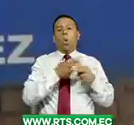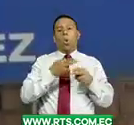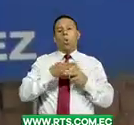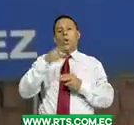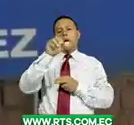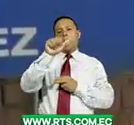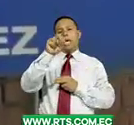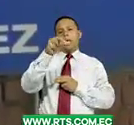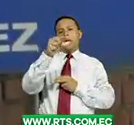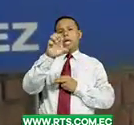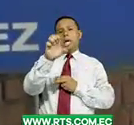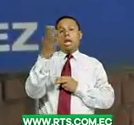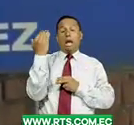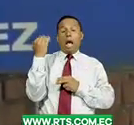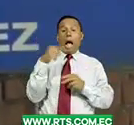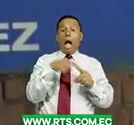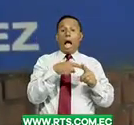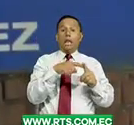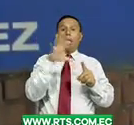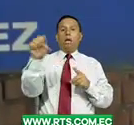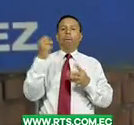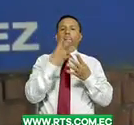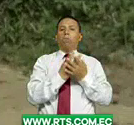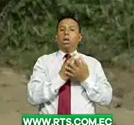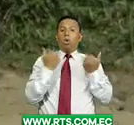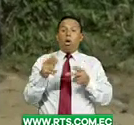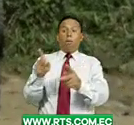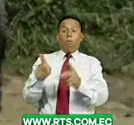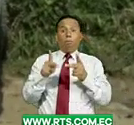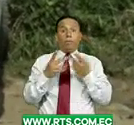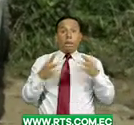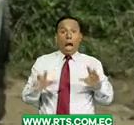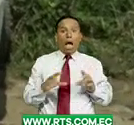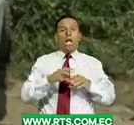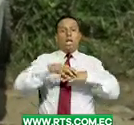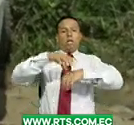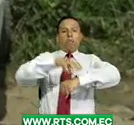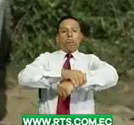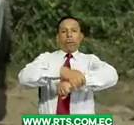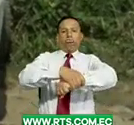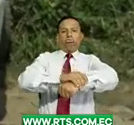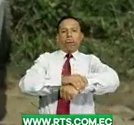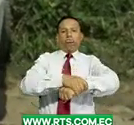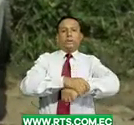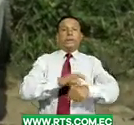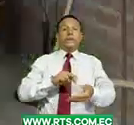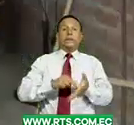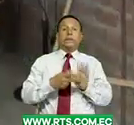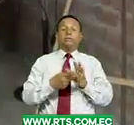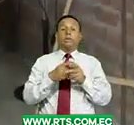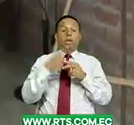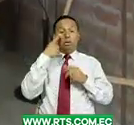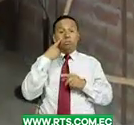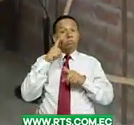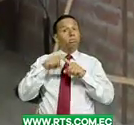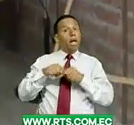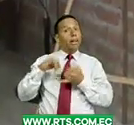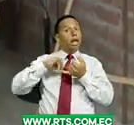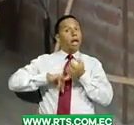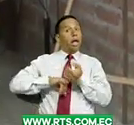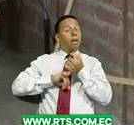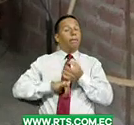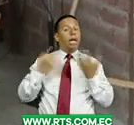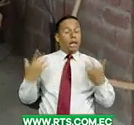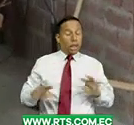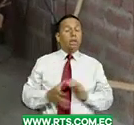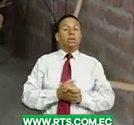por contrabando en la ciudad de Ibarra. Fiscalía inició con el proceso de investigación para hallar responsables en esta